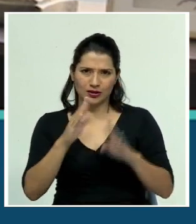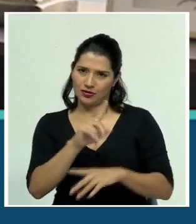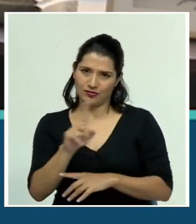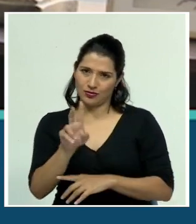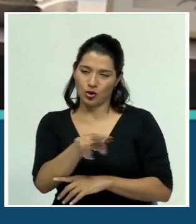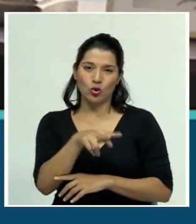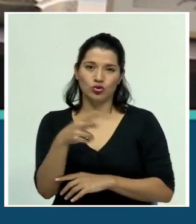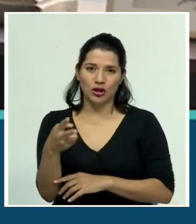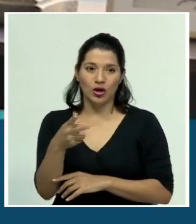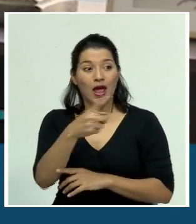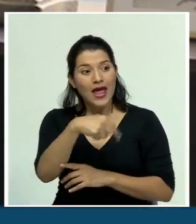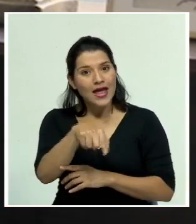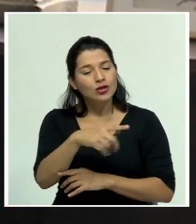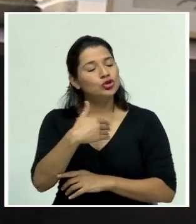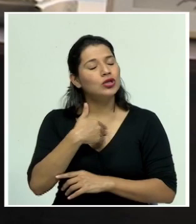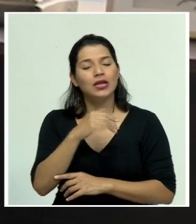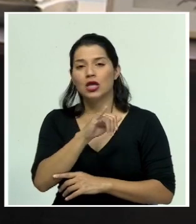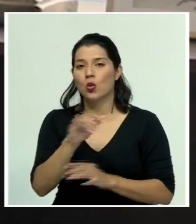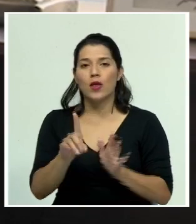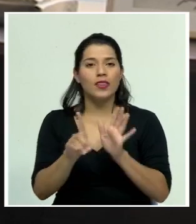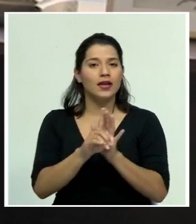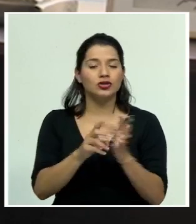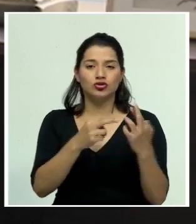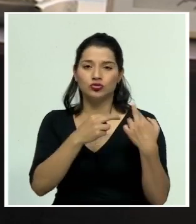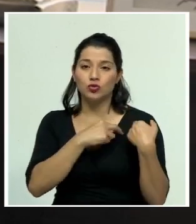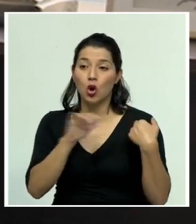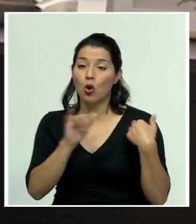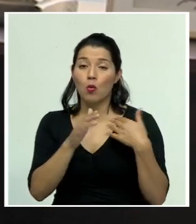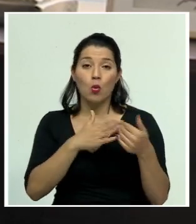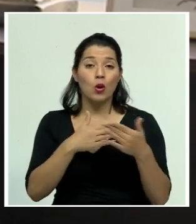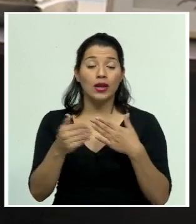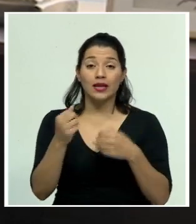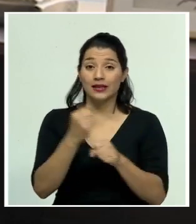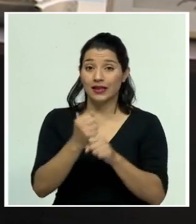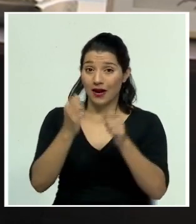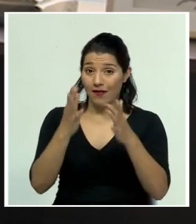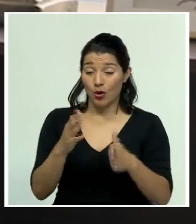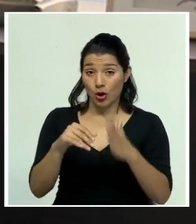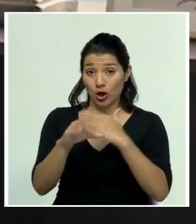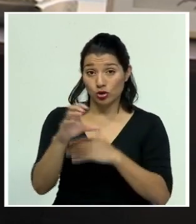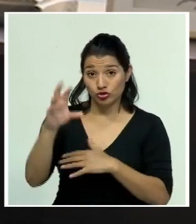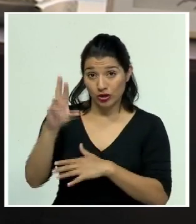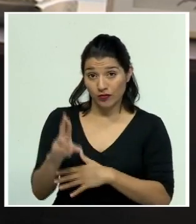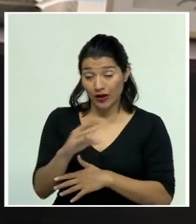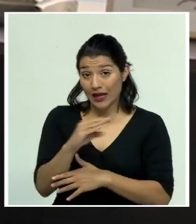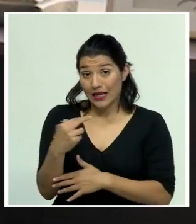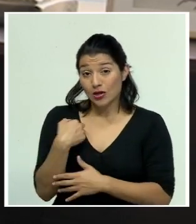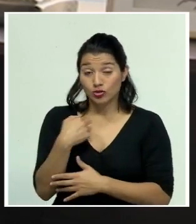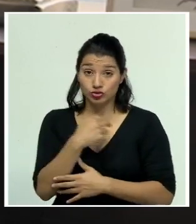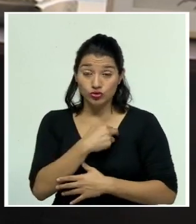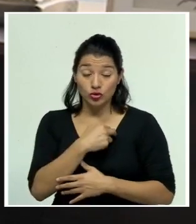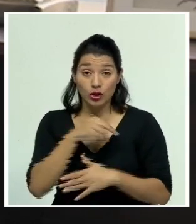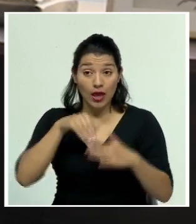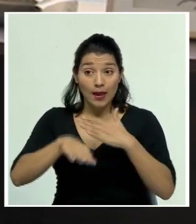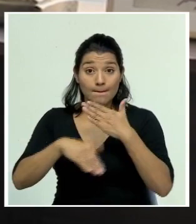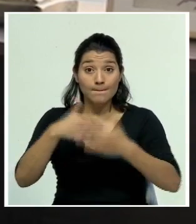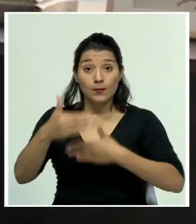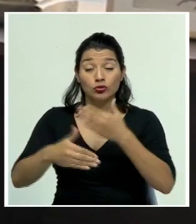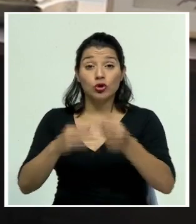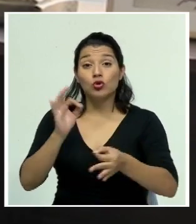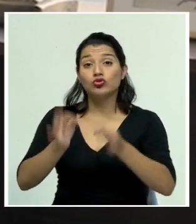contrario, ellos tienen los mismos derechos y deberes que cualquier trabajador costarricense, y nosotros incluso en los procesos